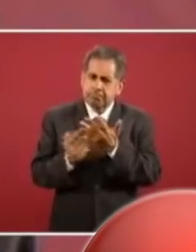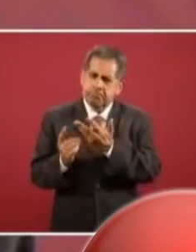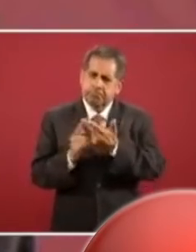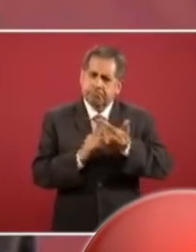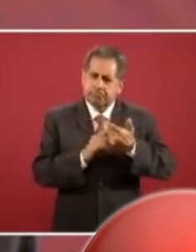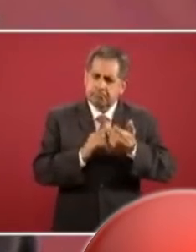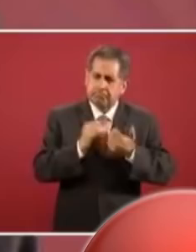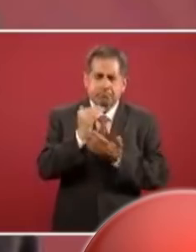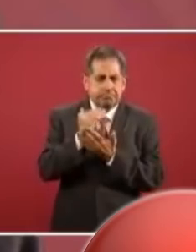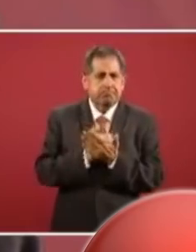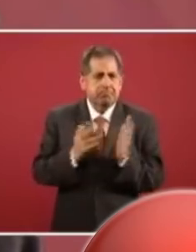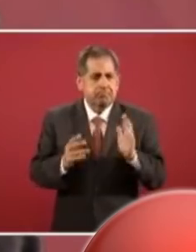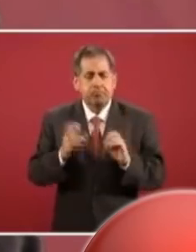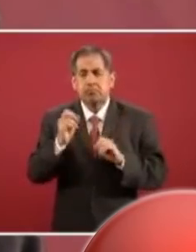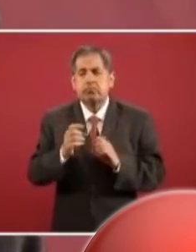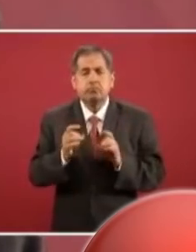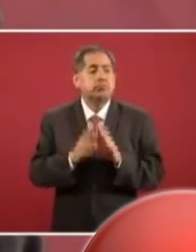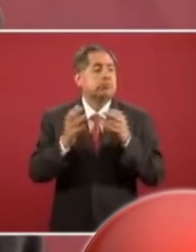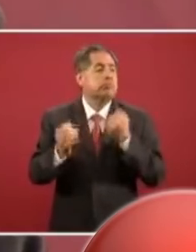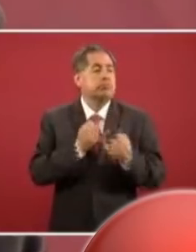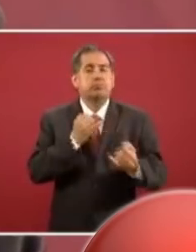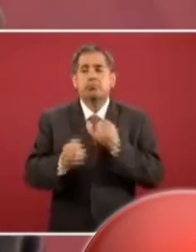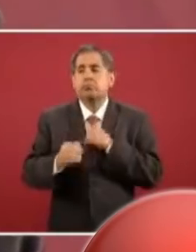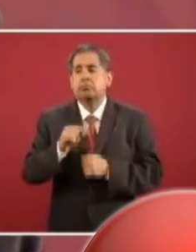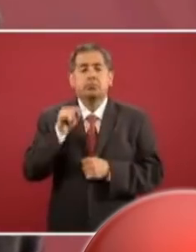hacer inspecciones aleatorias,